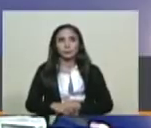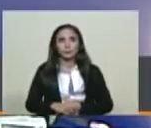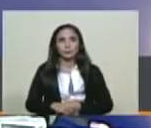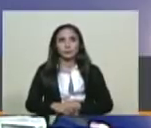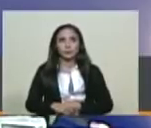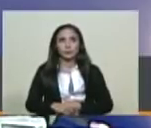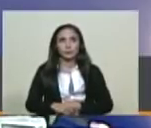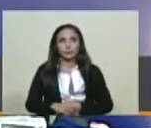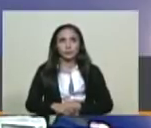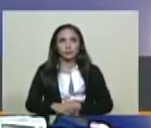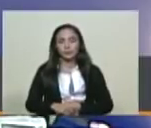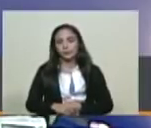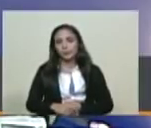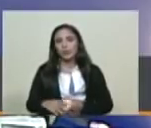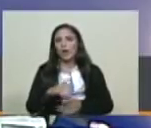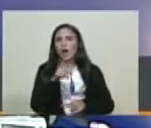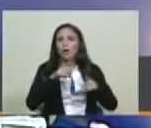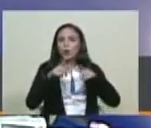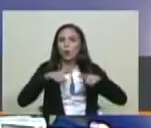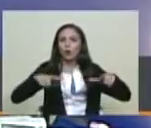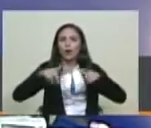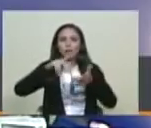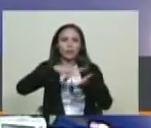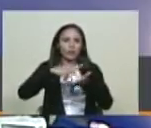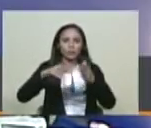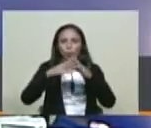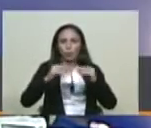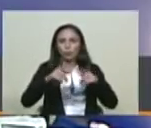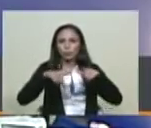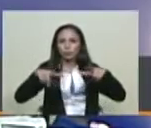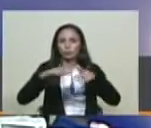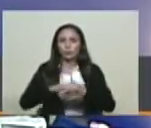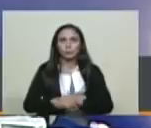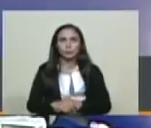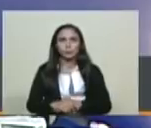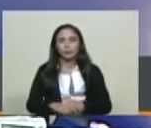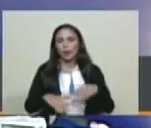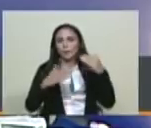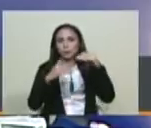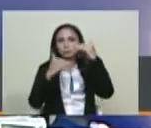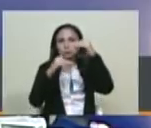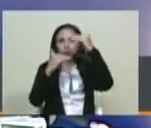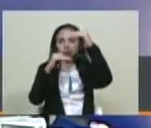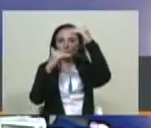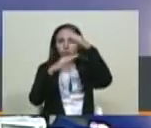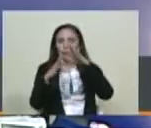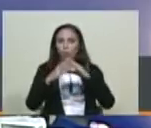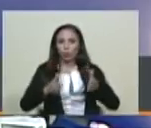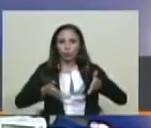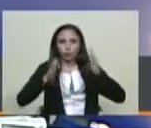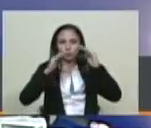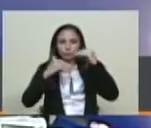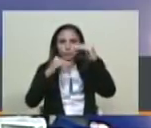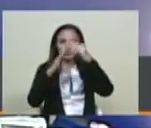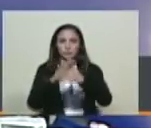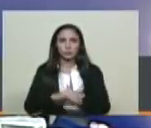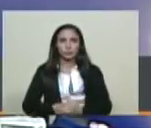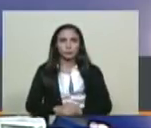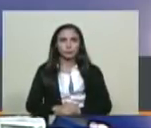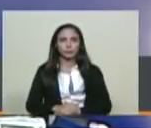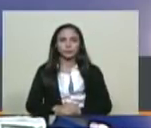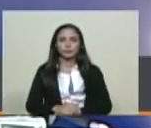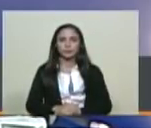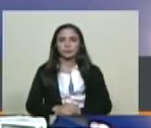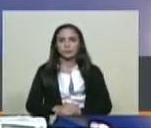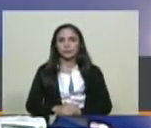la sala de hidroterapia, etcétera. Piso 1, área quirúrgica, terapia intensiva. La torre A,